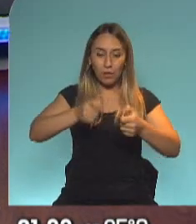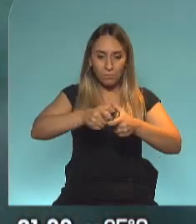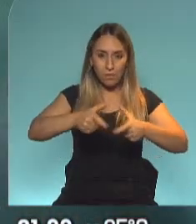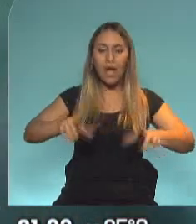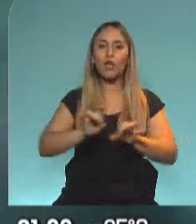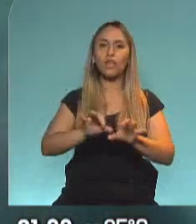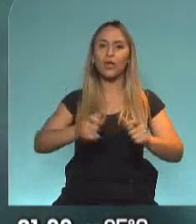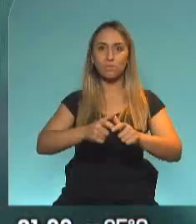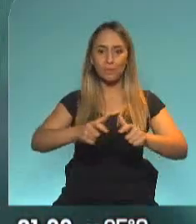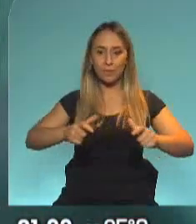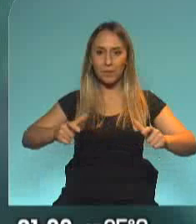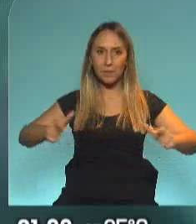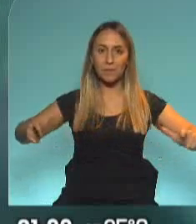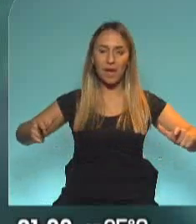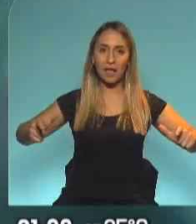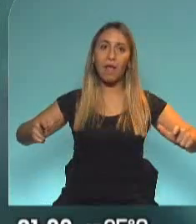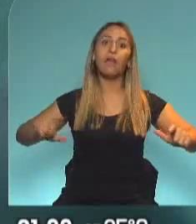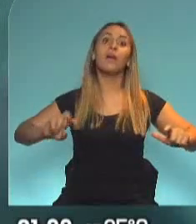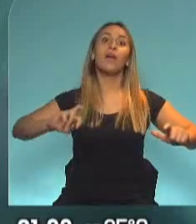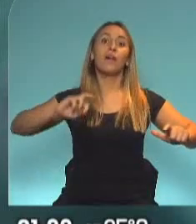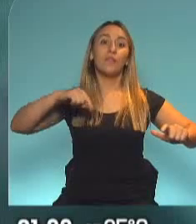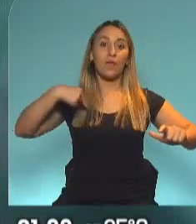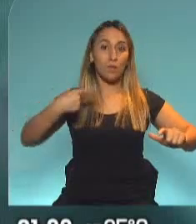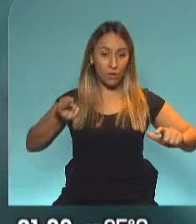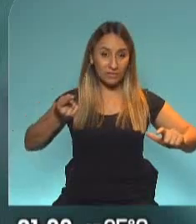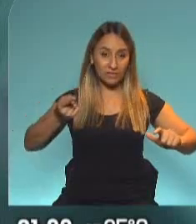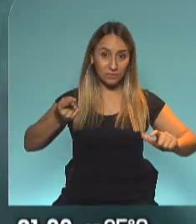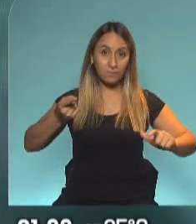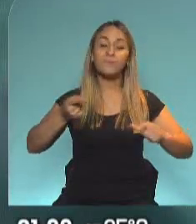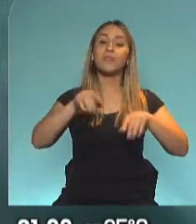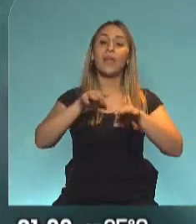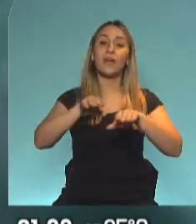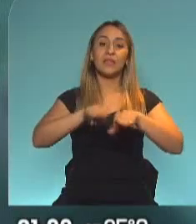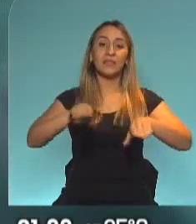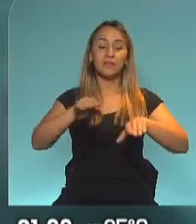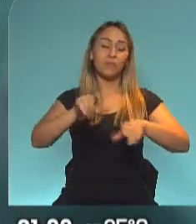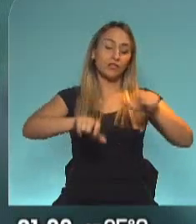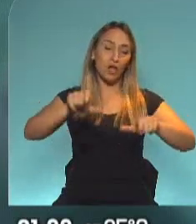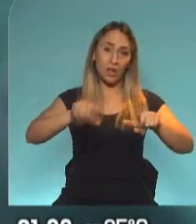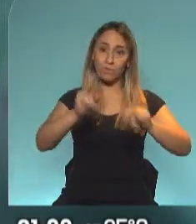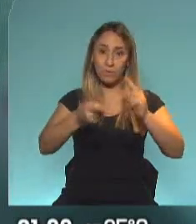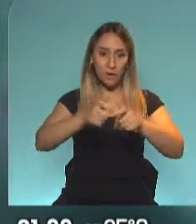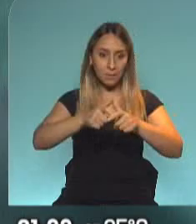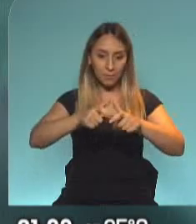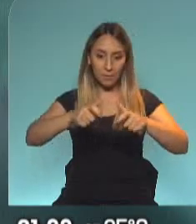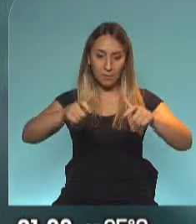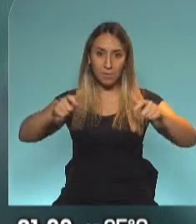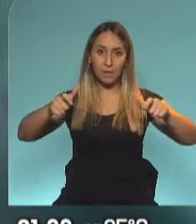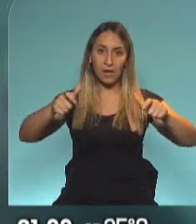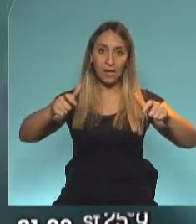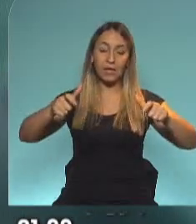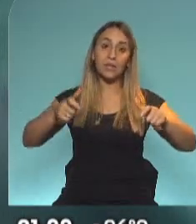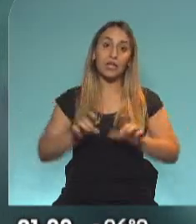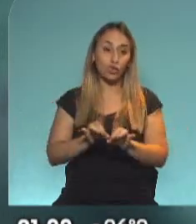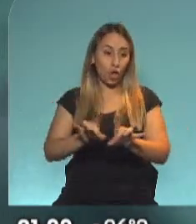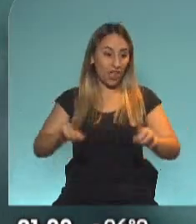pasar lamentablemente a una segunda etapa de crecimiento en cantidad de muertes y en la medida que hay más casos,